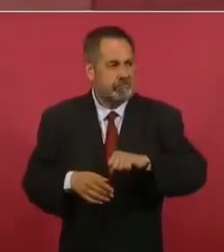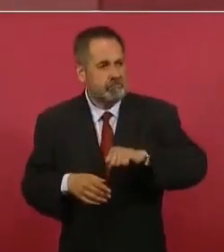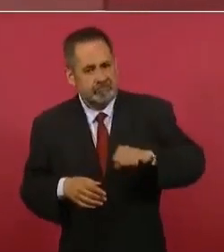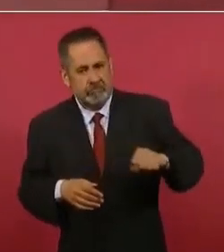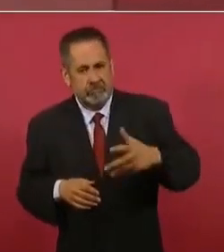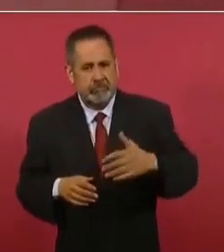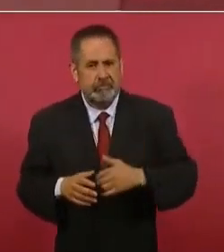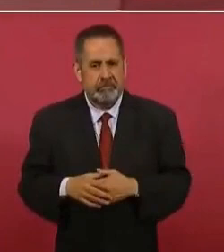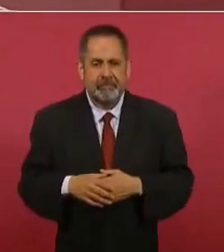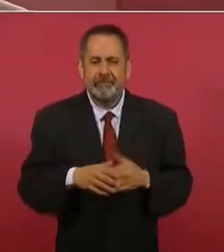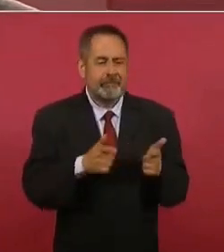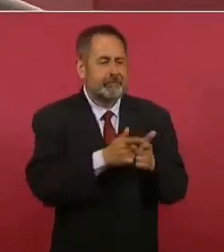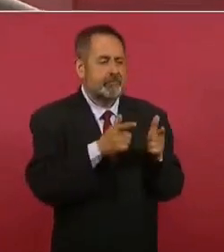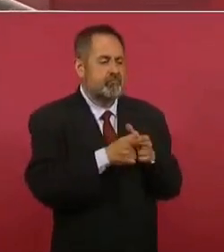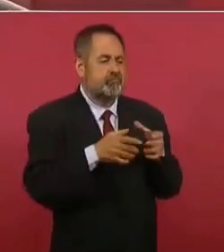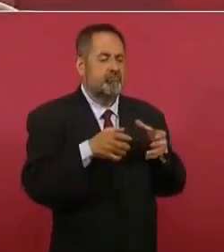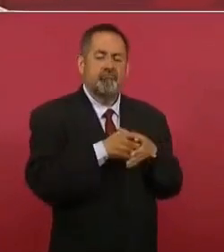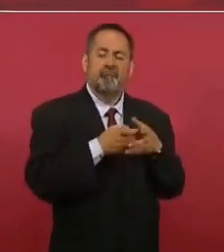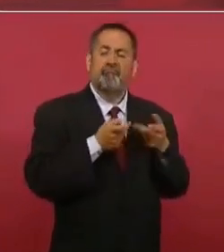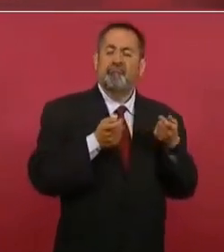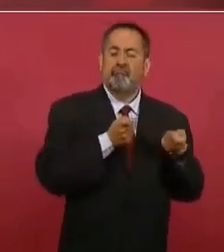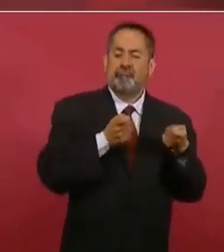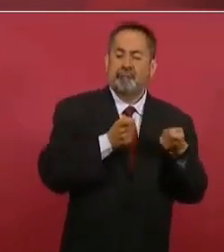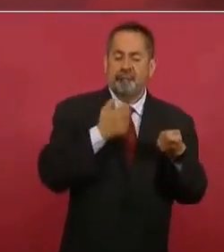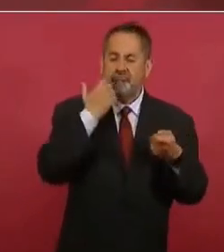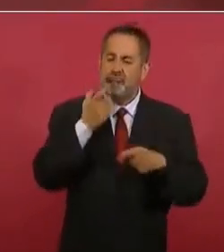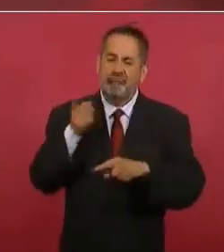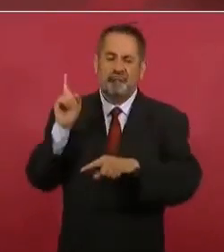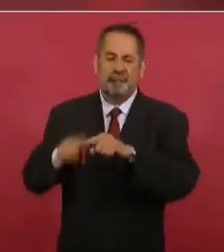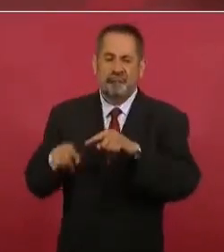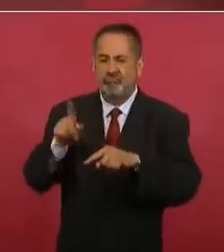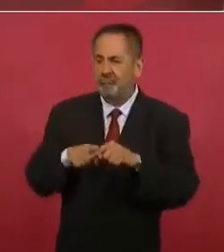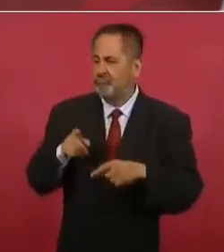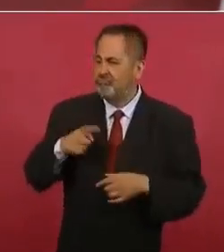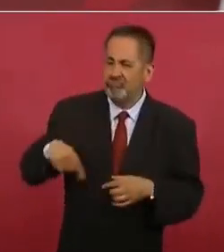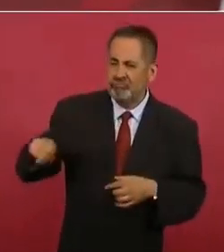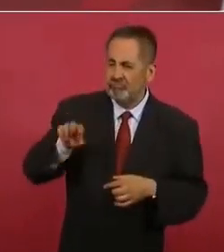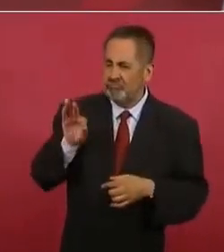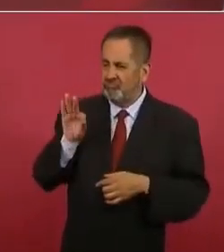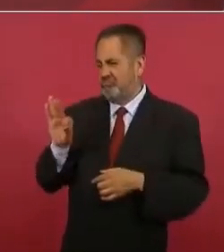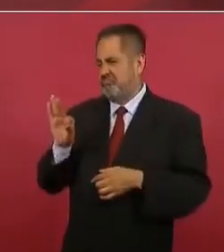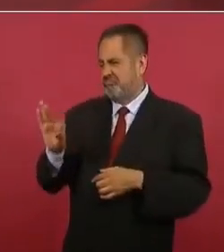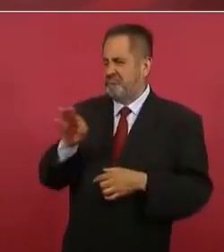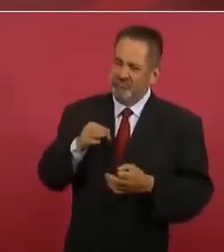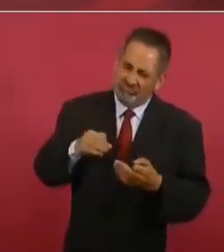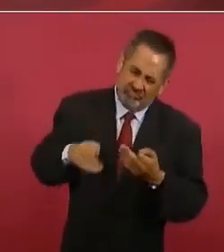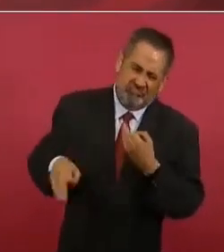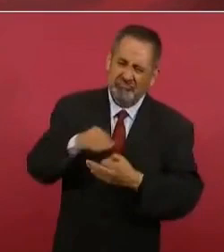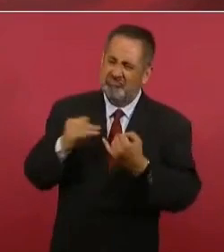de la cúpula para que todos nos volviéramos corruptos.